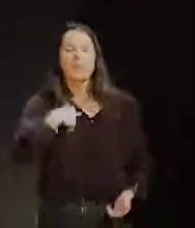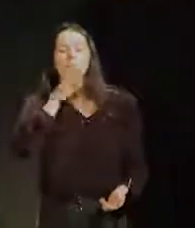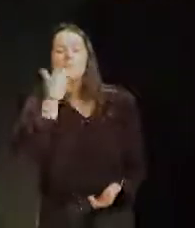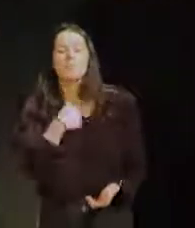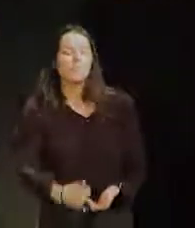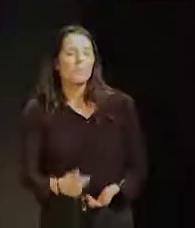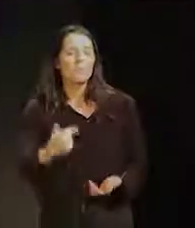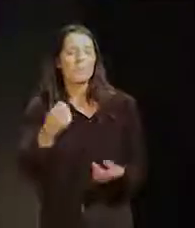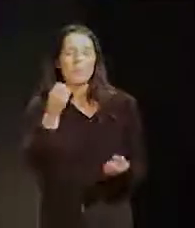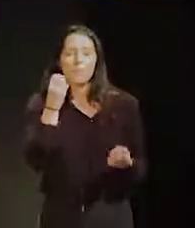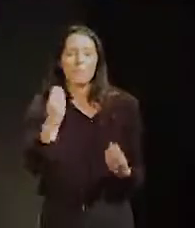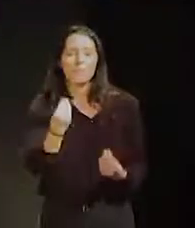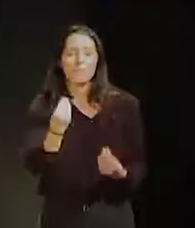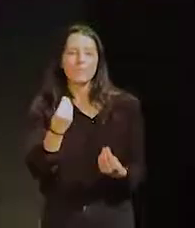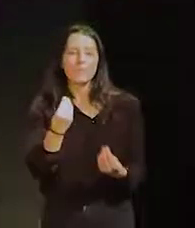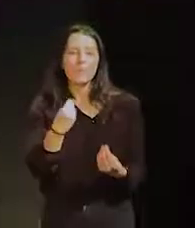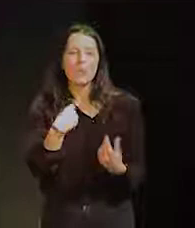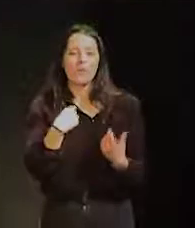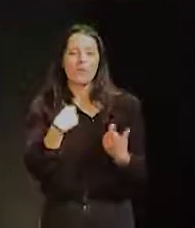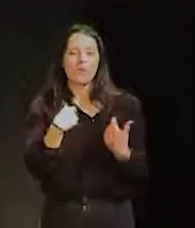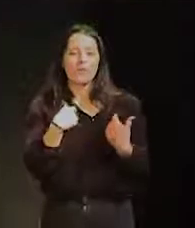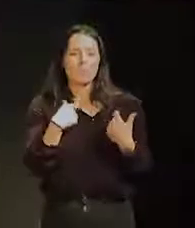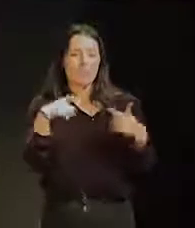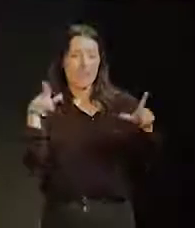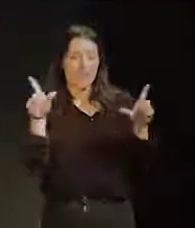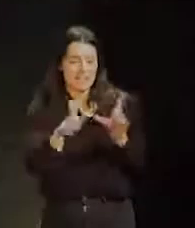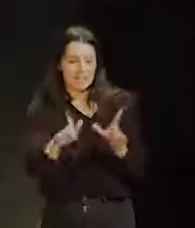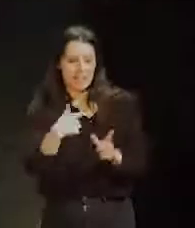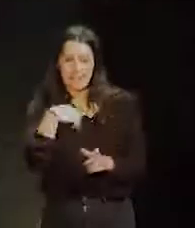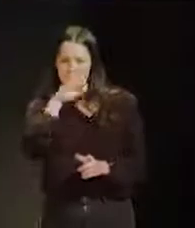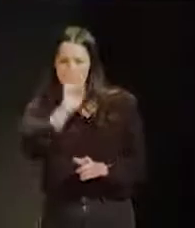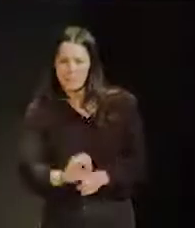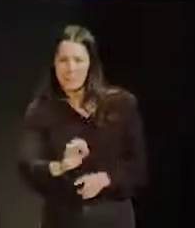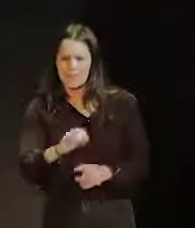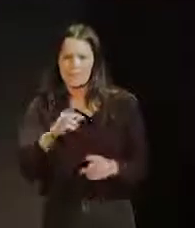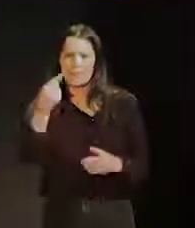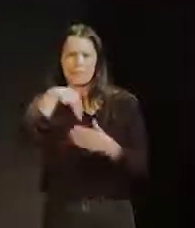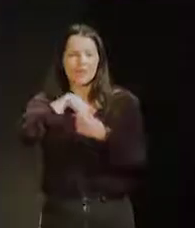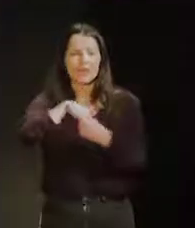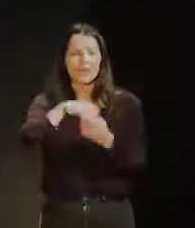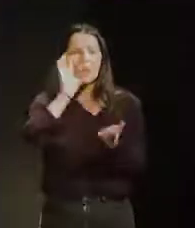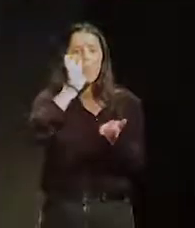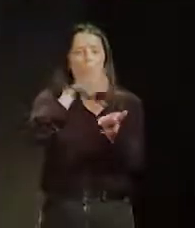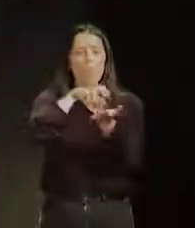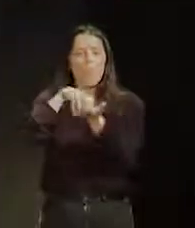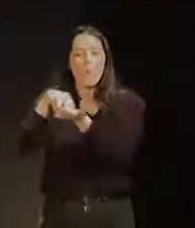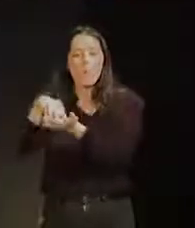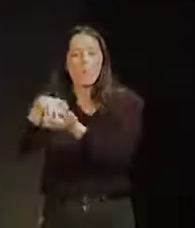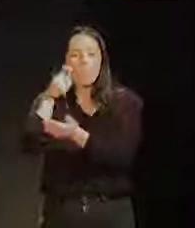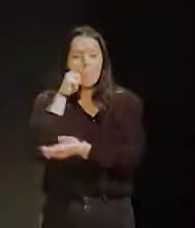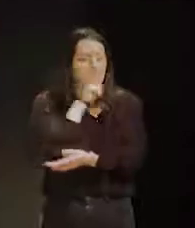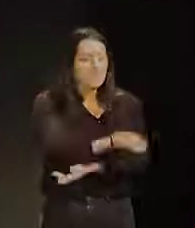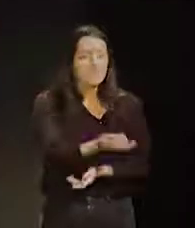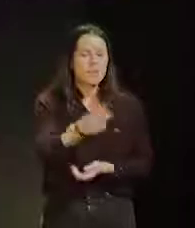gusta muchísimo el arte visivo, me encanta. Todo lo que pasa en los museos de arte contemporánea,